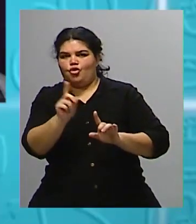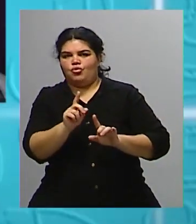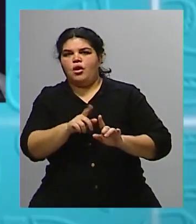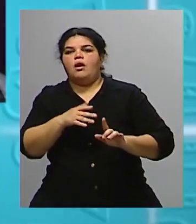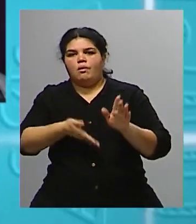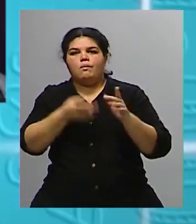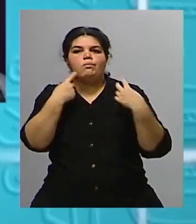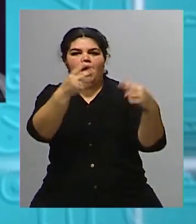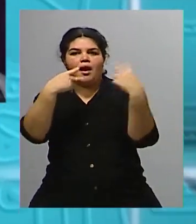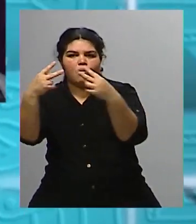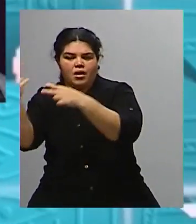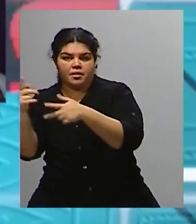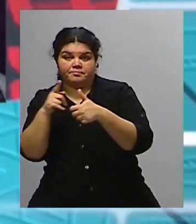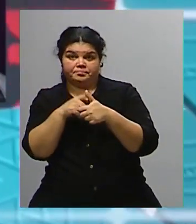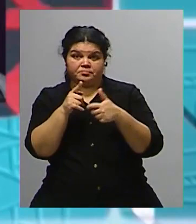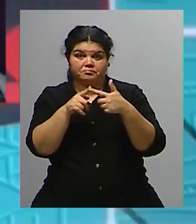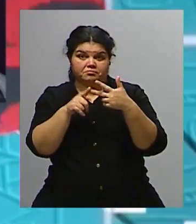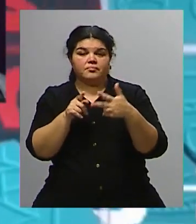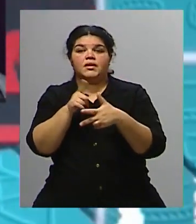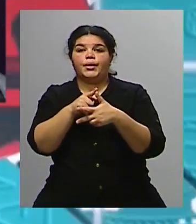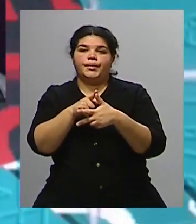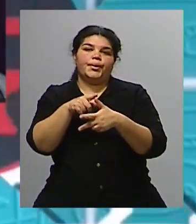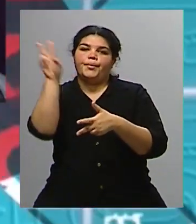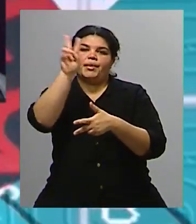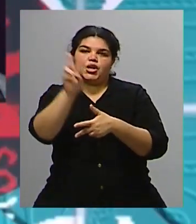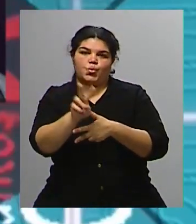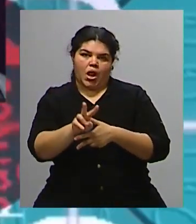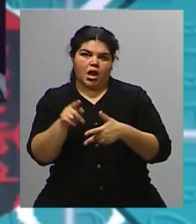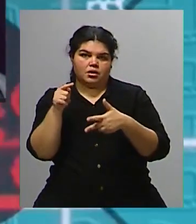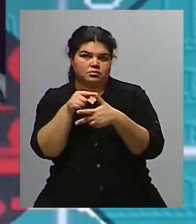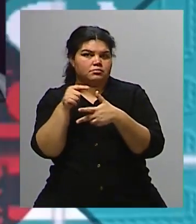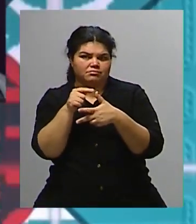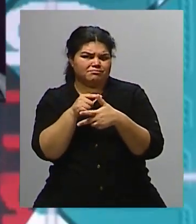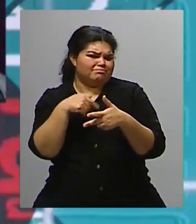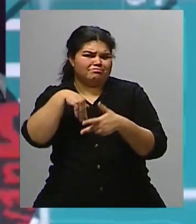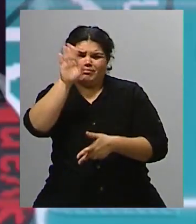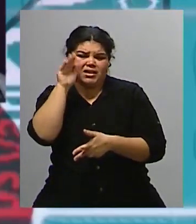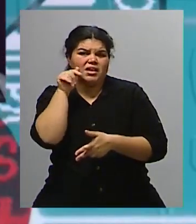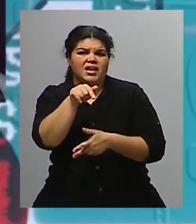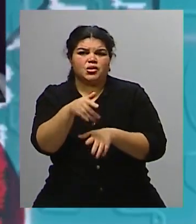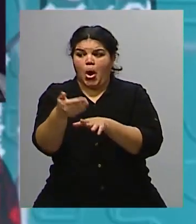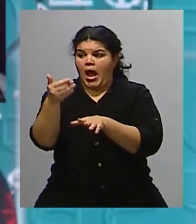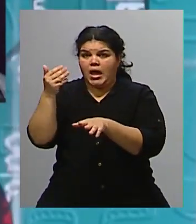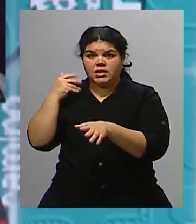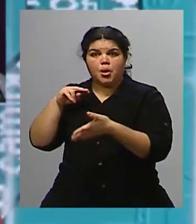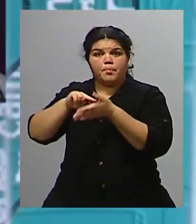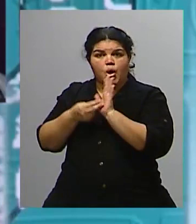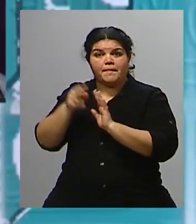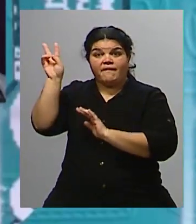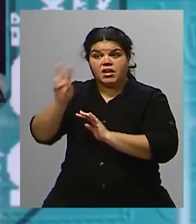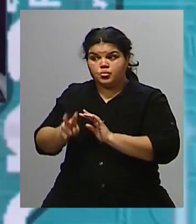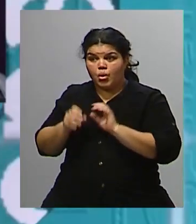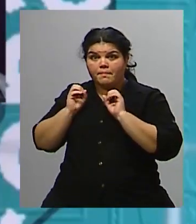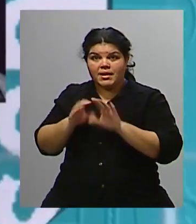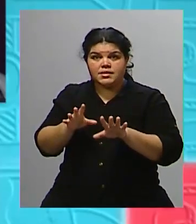lamentablemente mucha distancia, la República Bolivariana de Venezuela, digamos, ¿no? Desde que comienza el conflicto, desde que se empieza a agravar el conflicto en Venezuela, han emigrado más